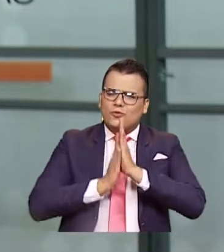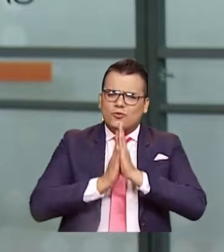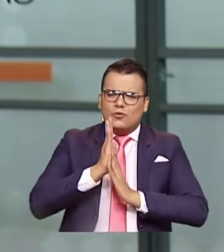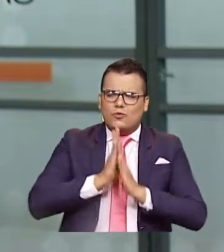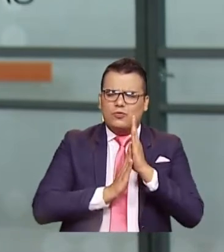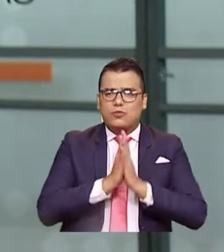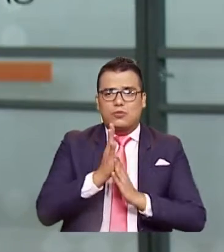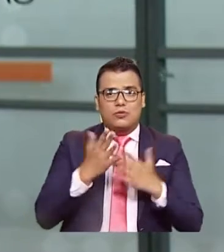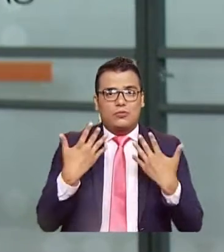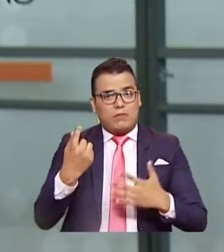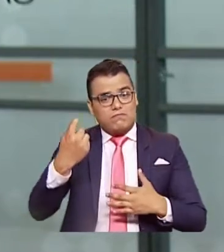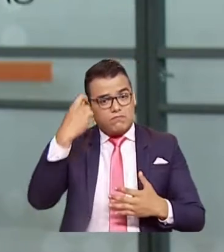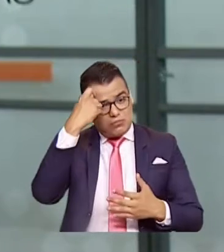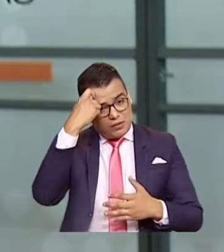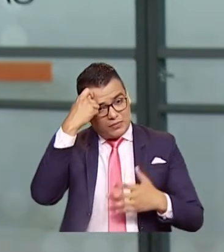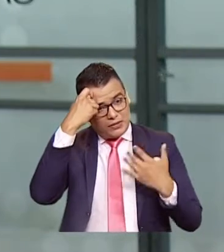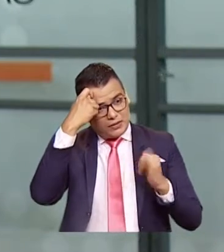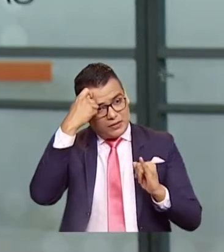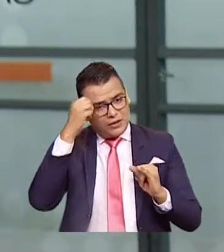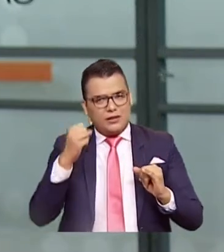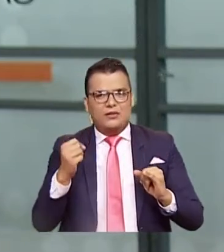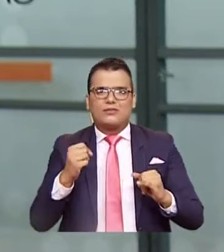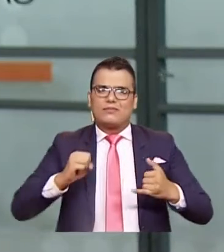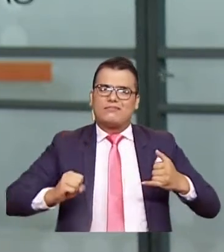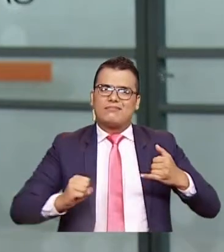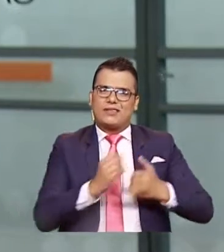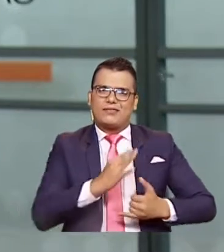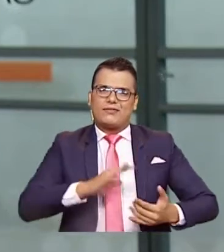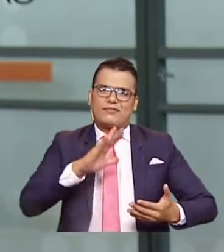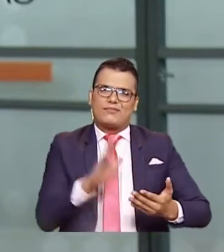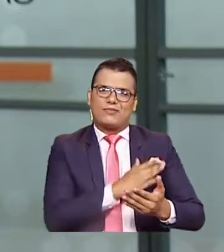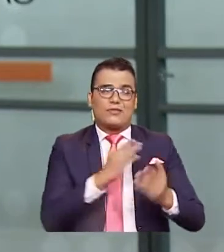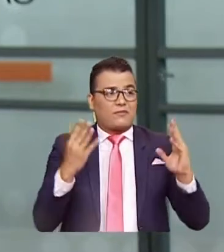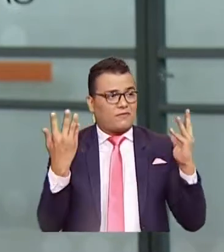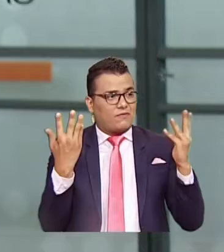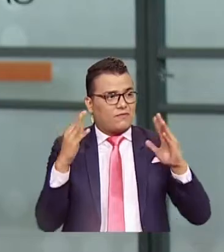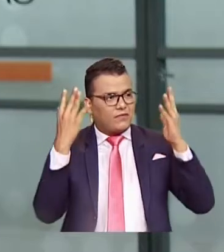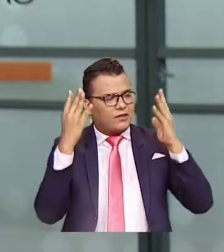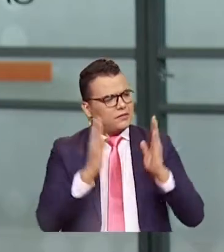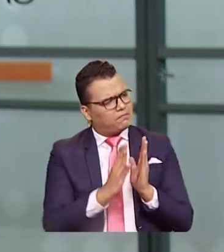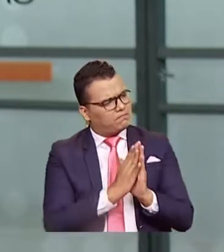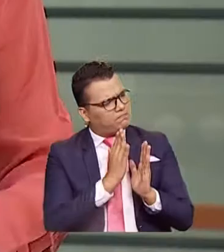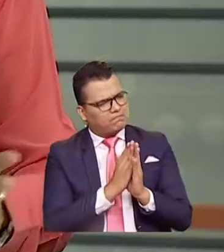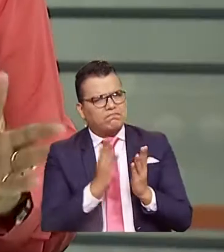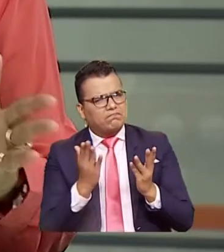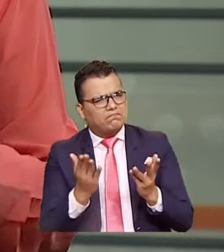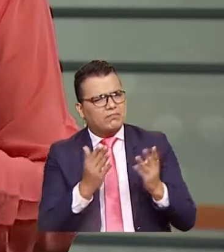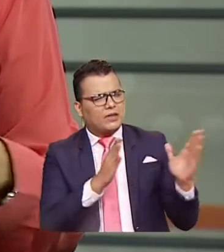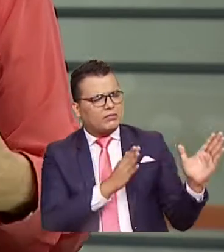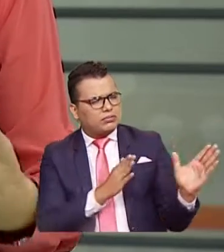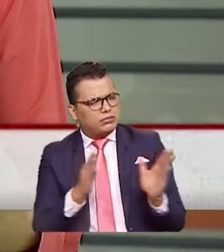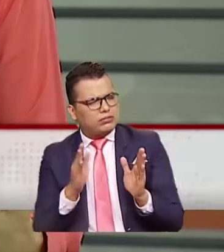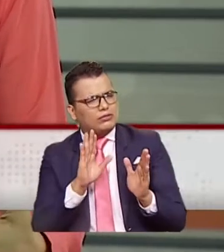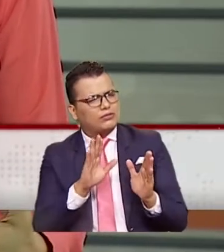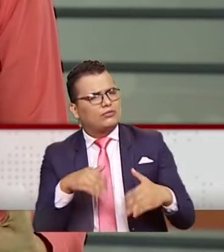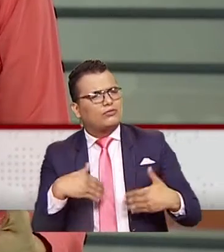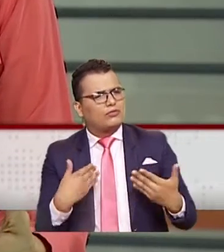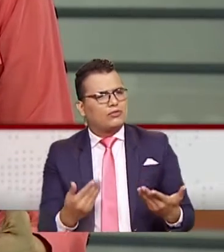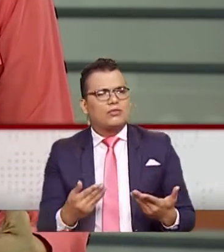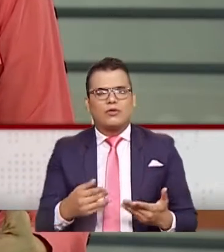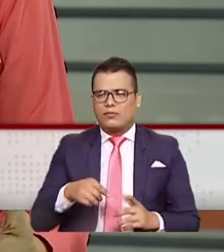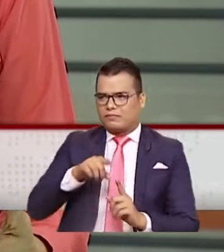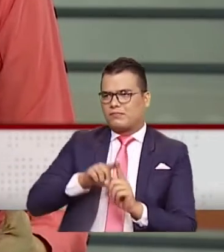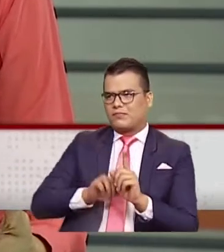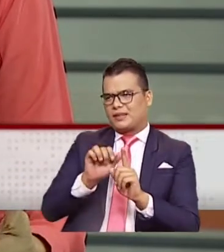ya está referenciando que es el petronio álvarez cuenten los detalles de ese petróleo 2019 a ver el petronio álvarez que va a ser en